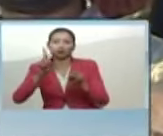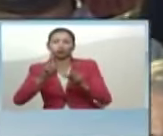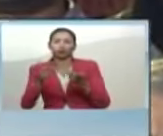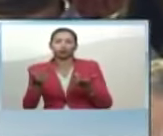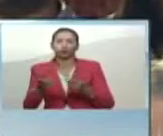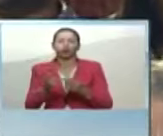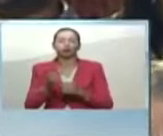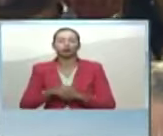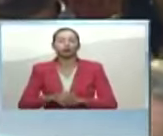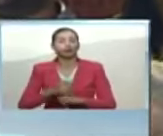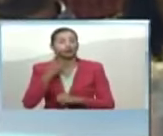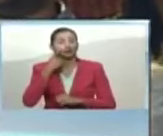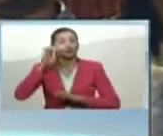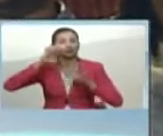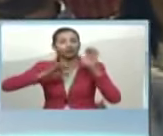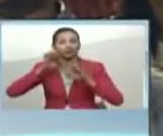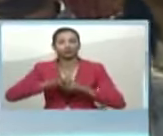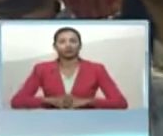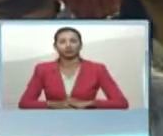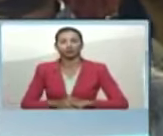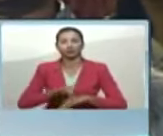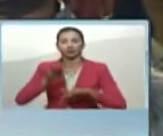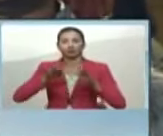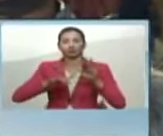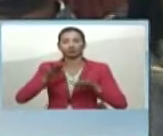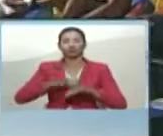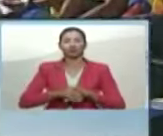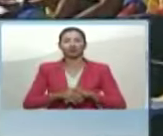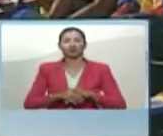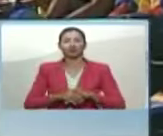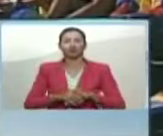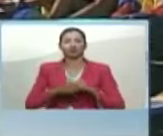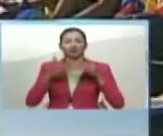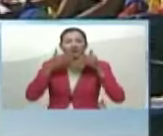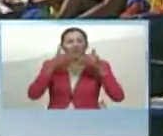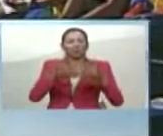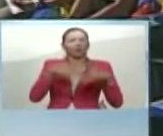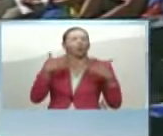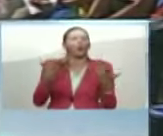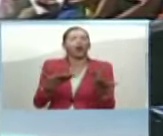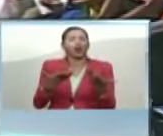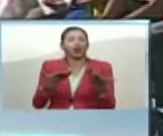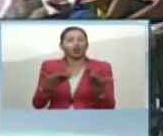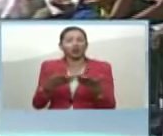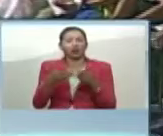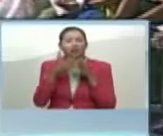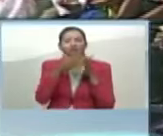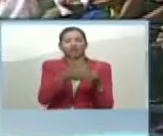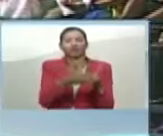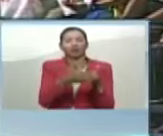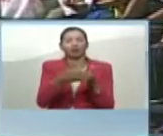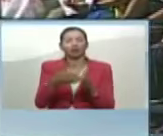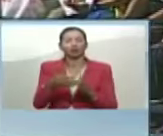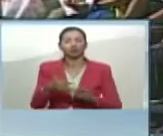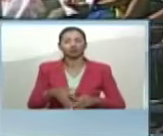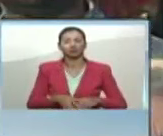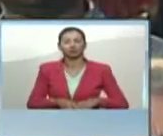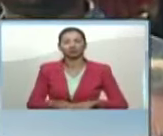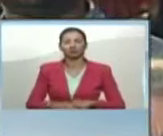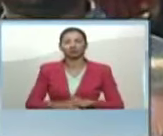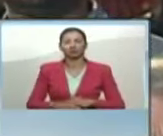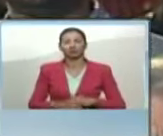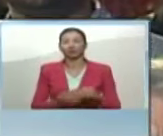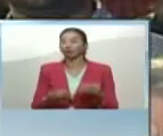que revisar. Porque a veces... ¿Qué transporte es ese? Bueno, en ese momento no se dio a